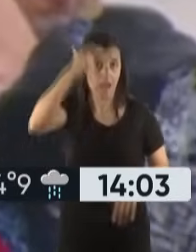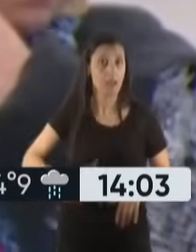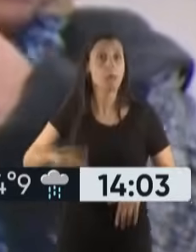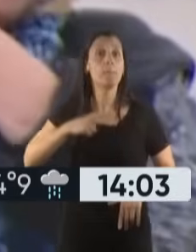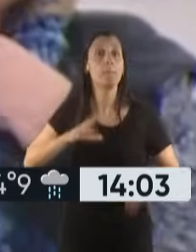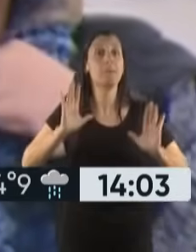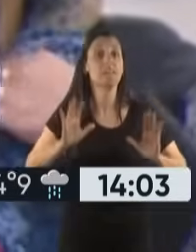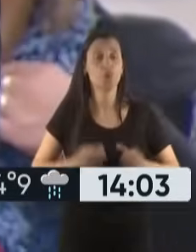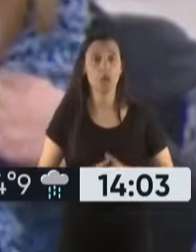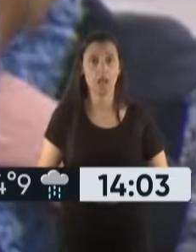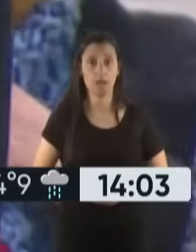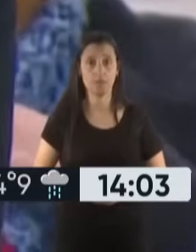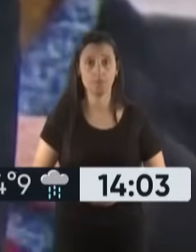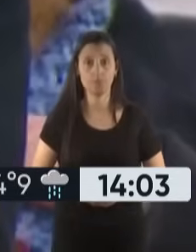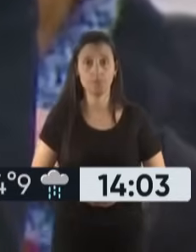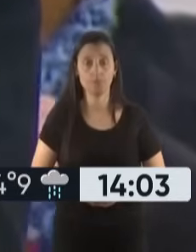en mi vida personal,